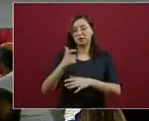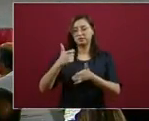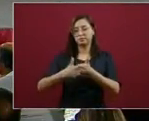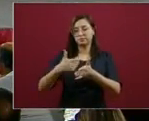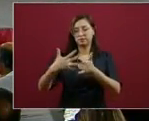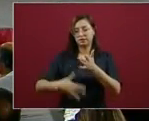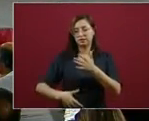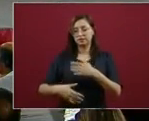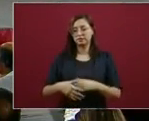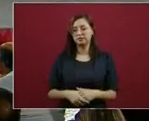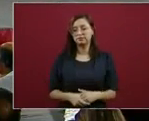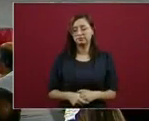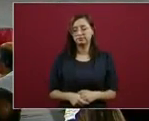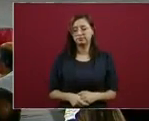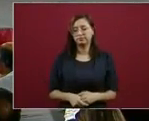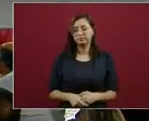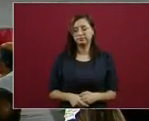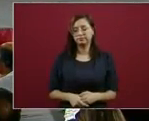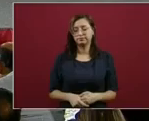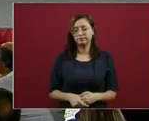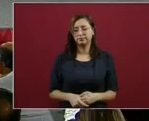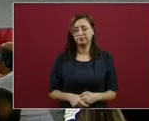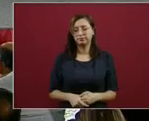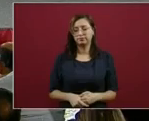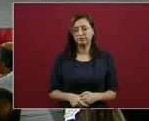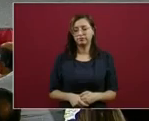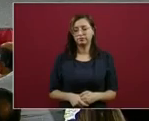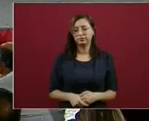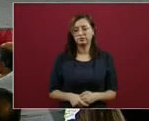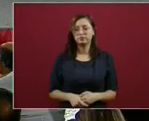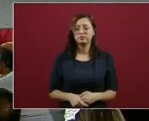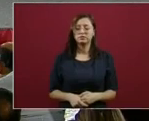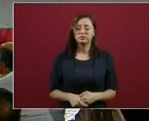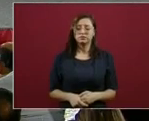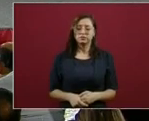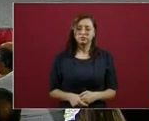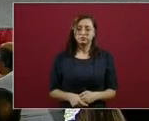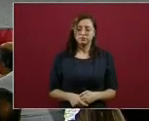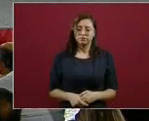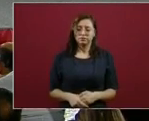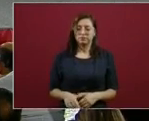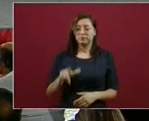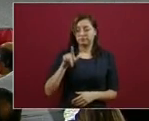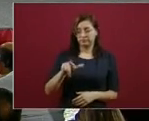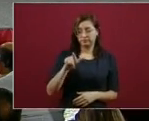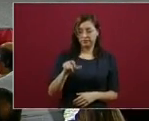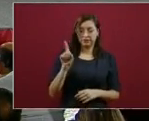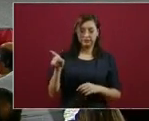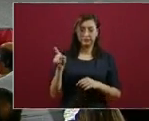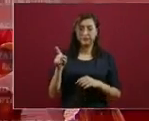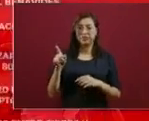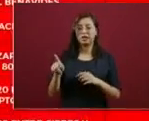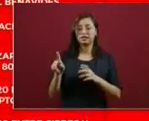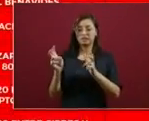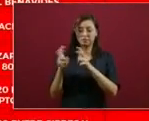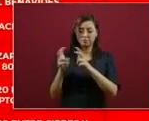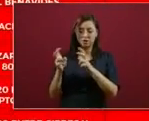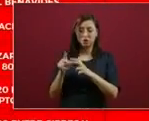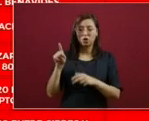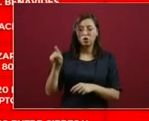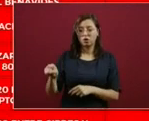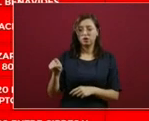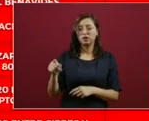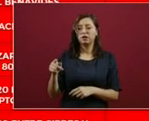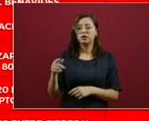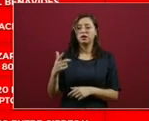precios, la que sigue, se presentaron a 17.23 en Tampico, Tamaulipas, en